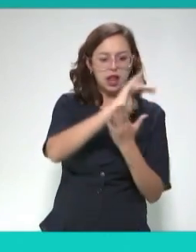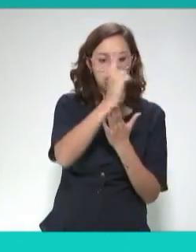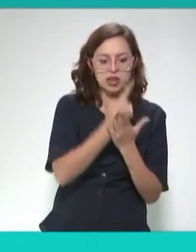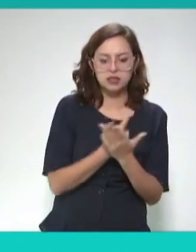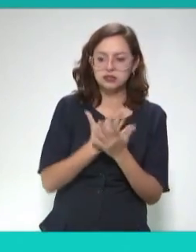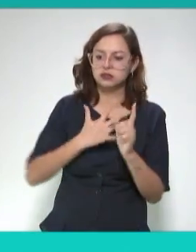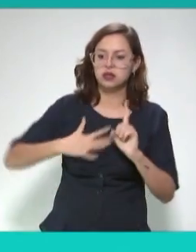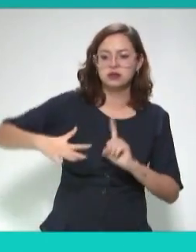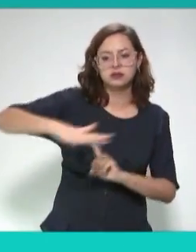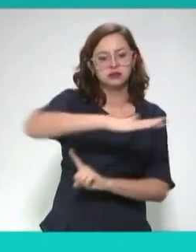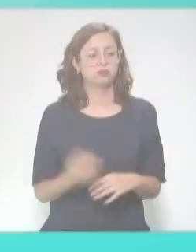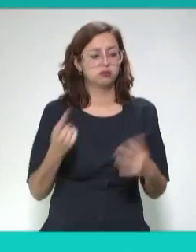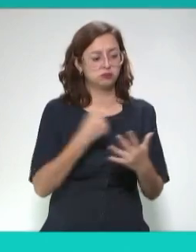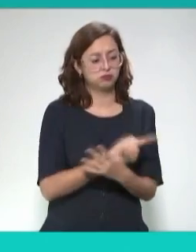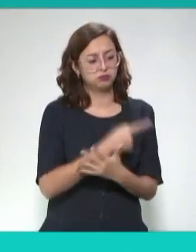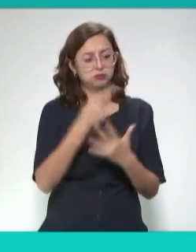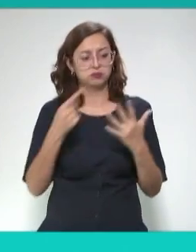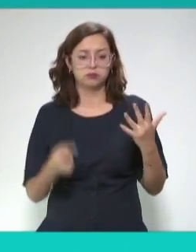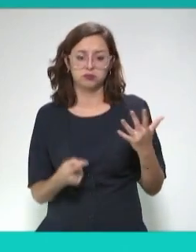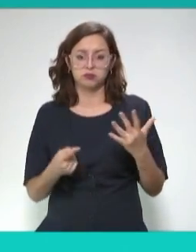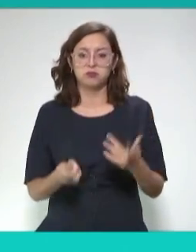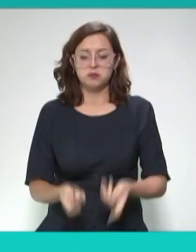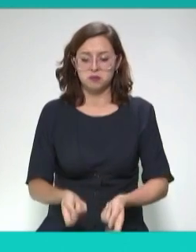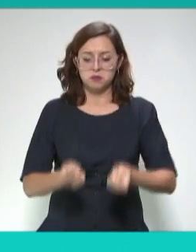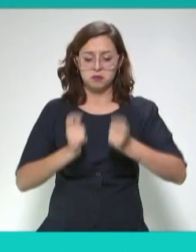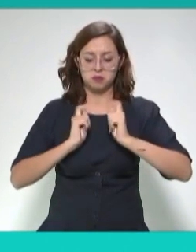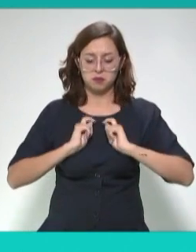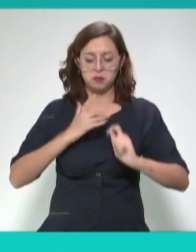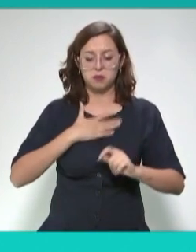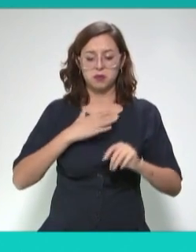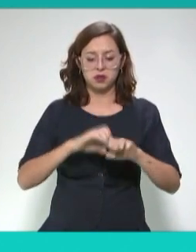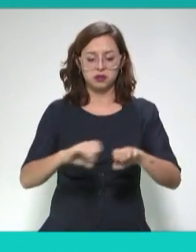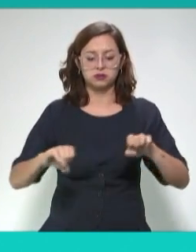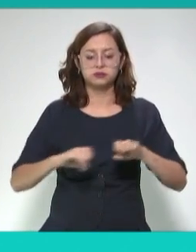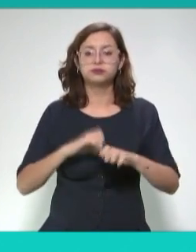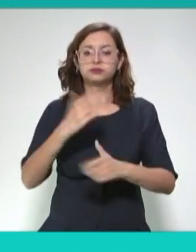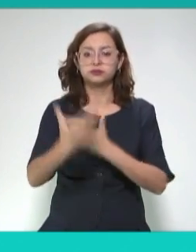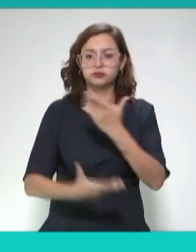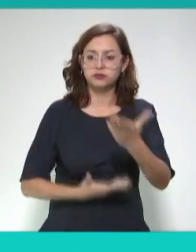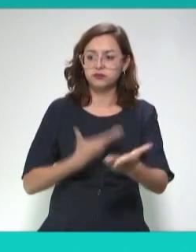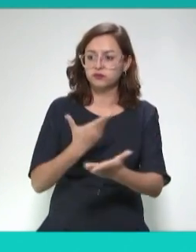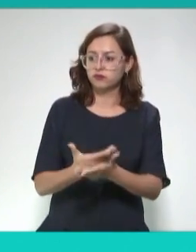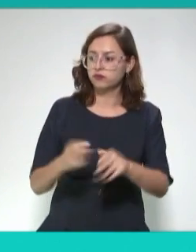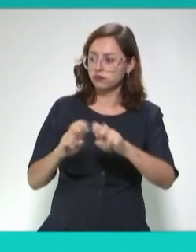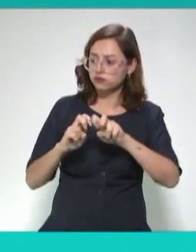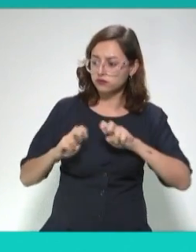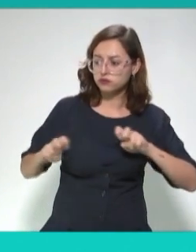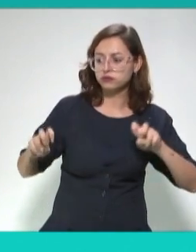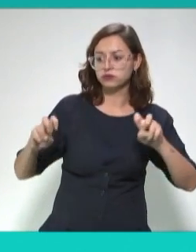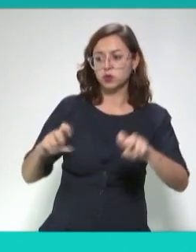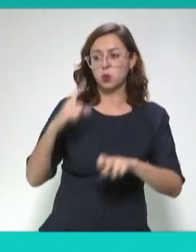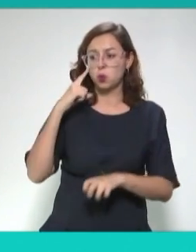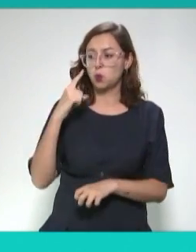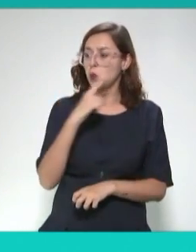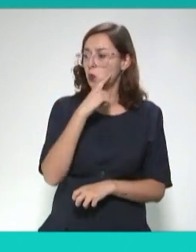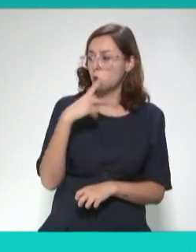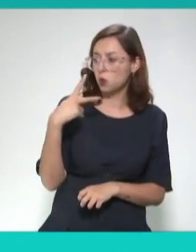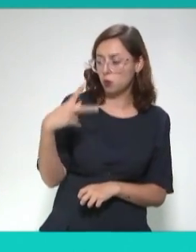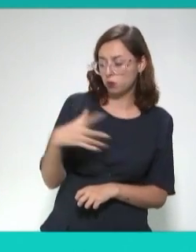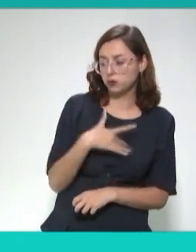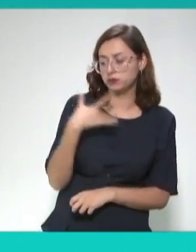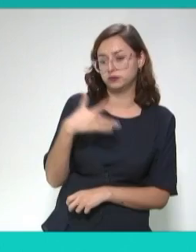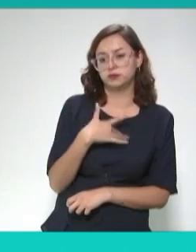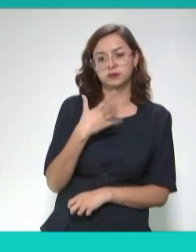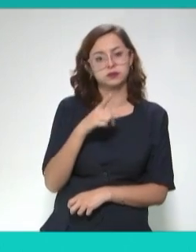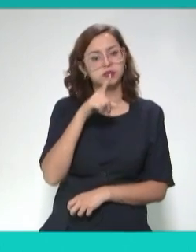área geográfica determinada. Esta ponencia somete a consideración de este órgano colegiado revocar la